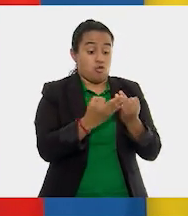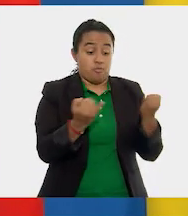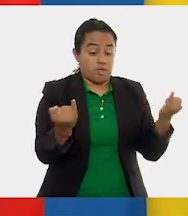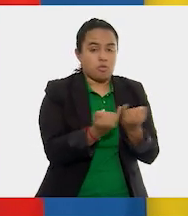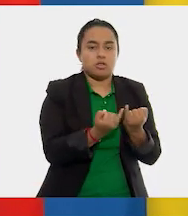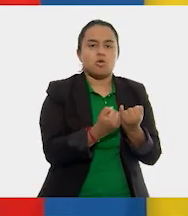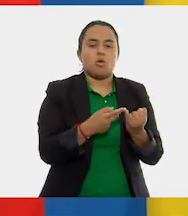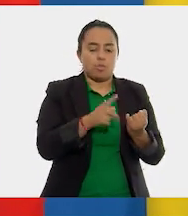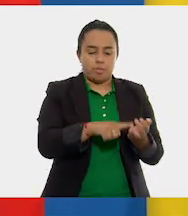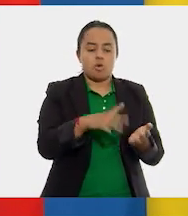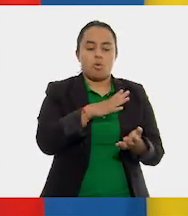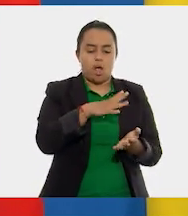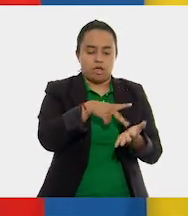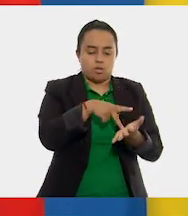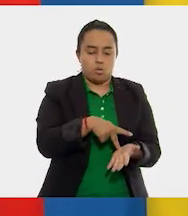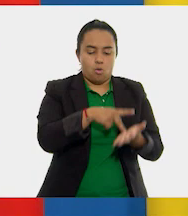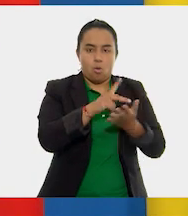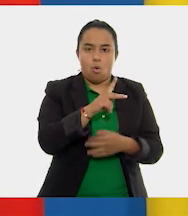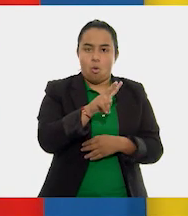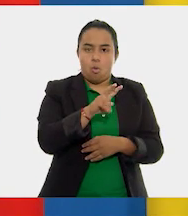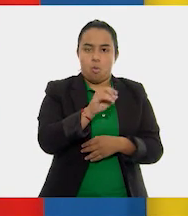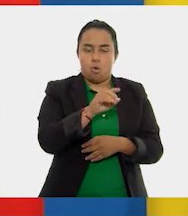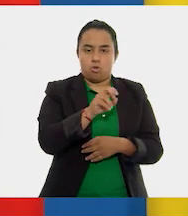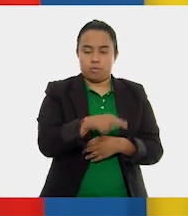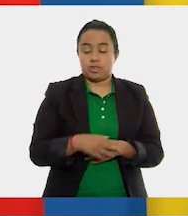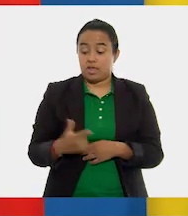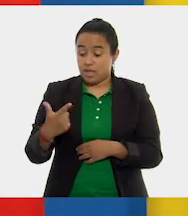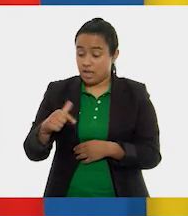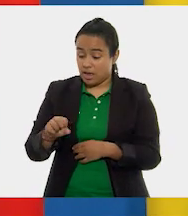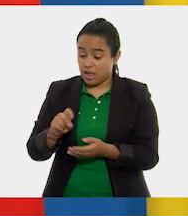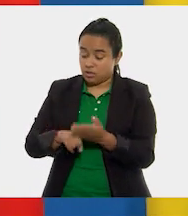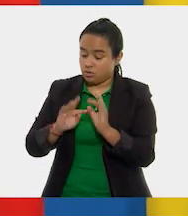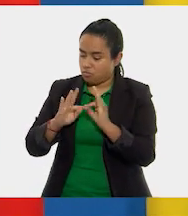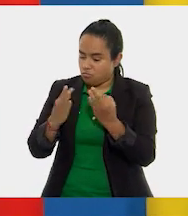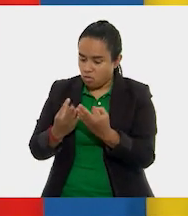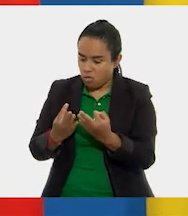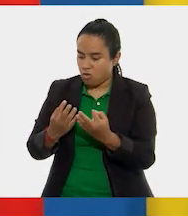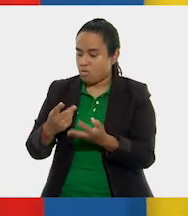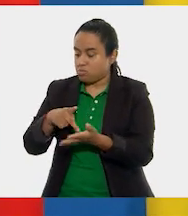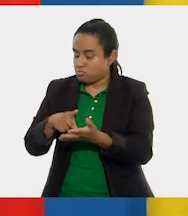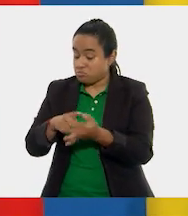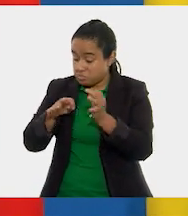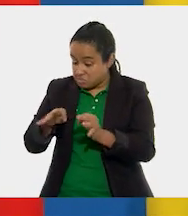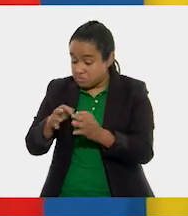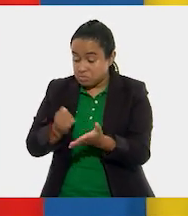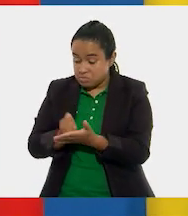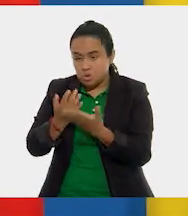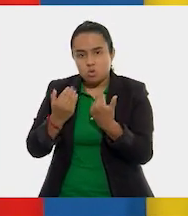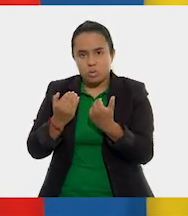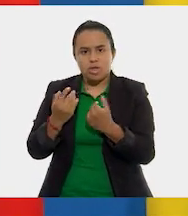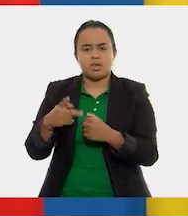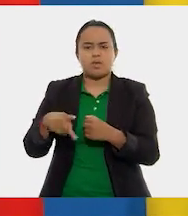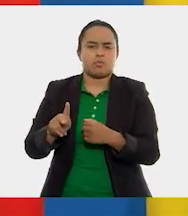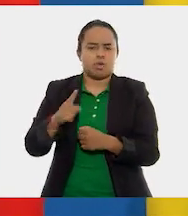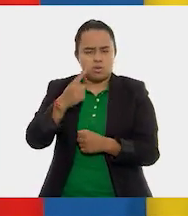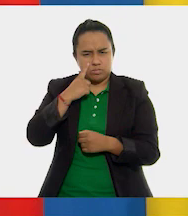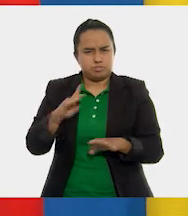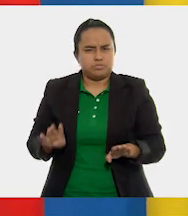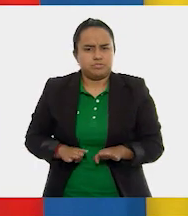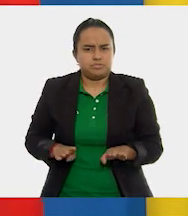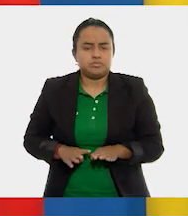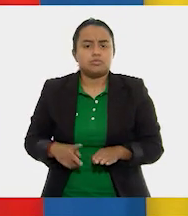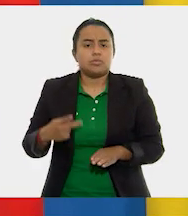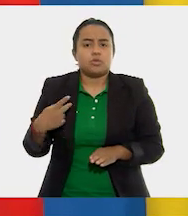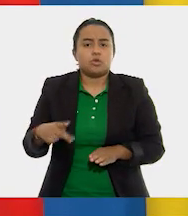sí volumen. Así es. Que los gases no tienen forma ni volumen definidos, pero es característico de ellos